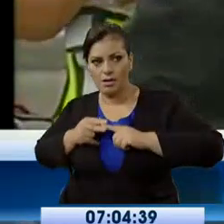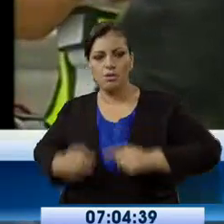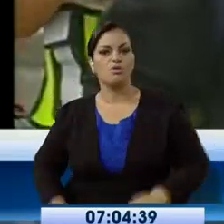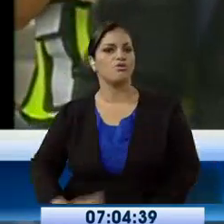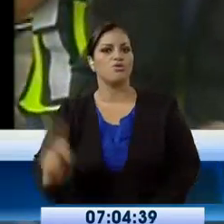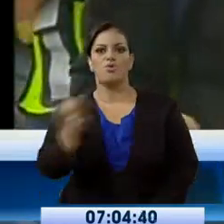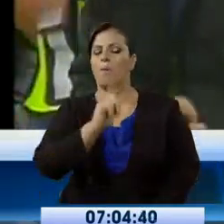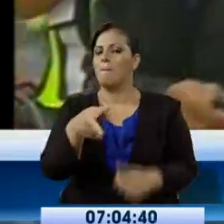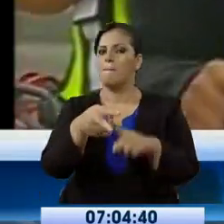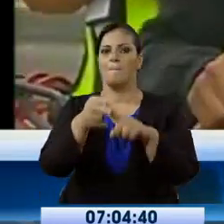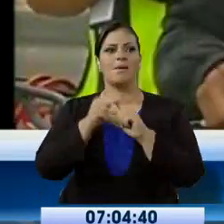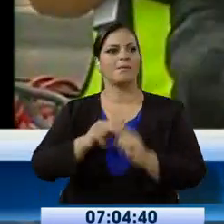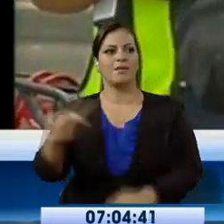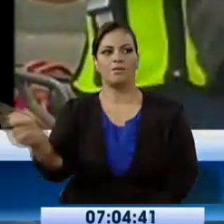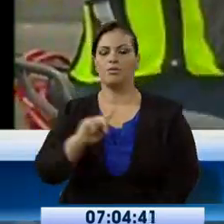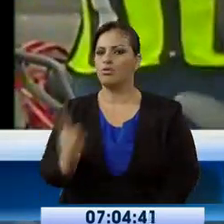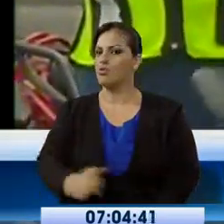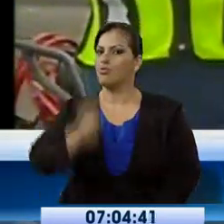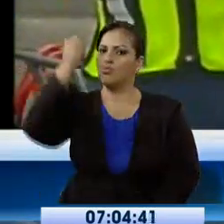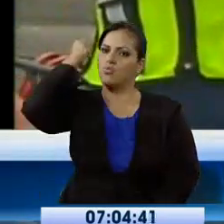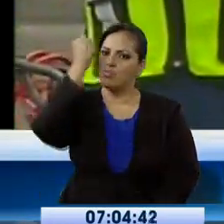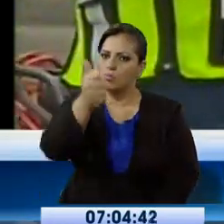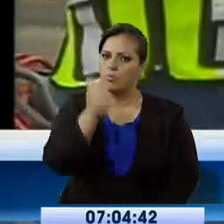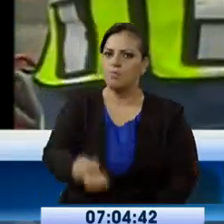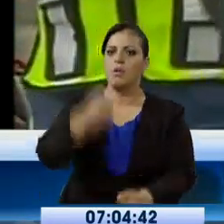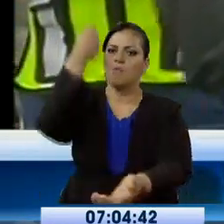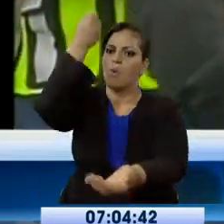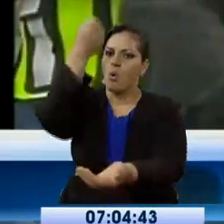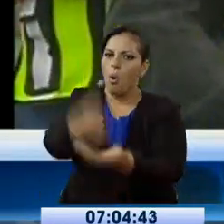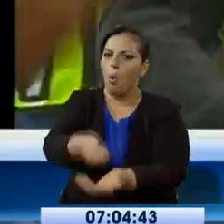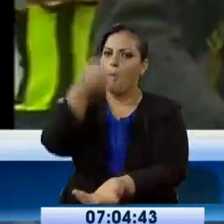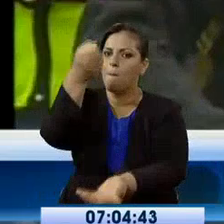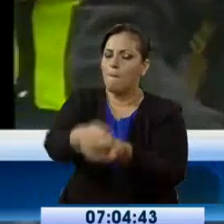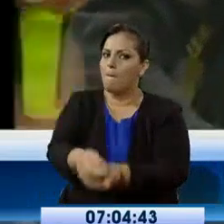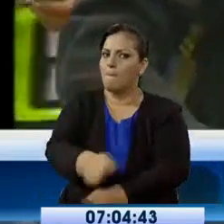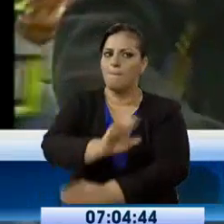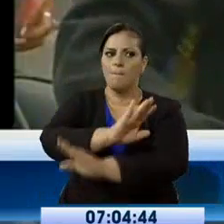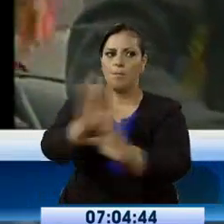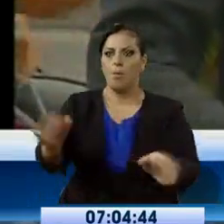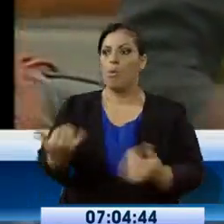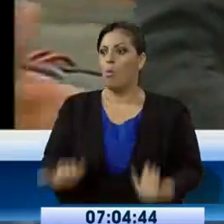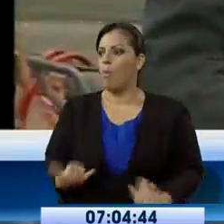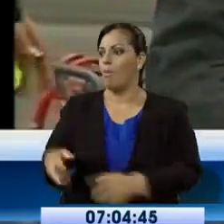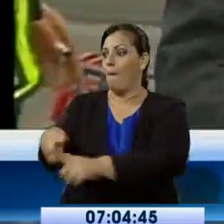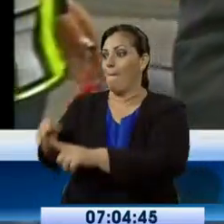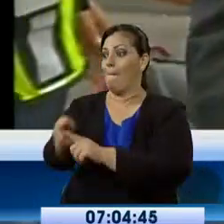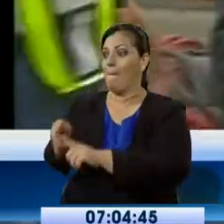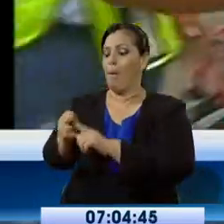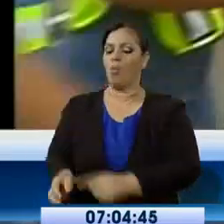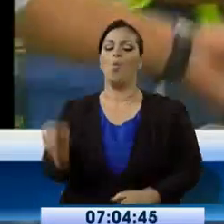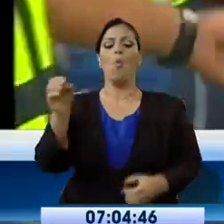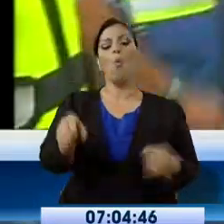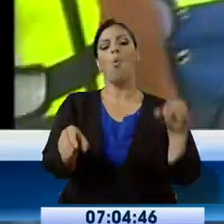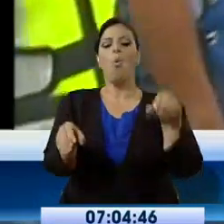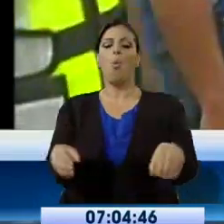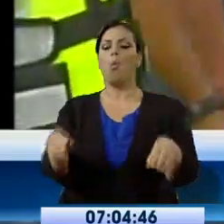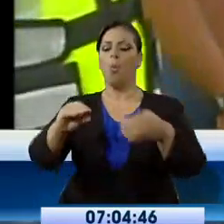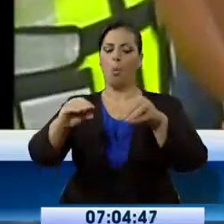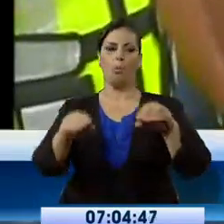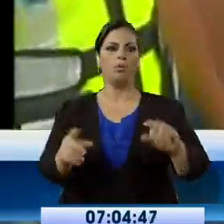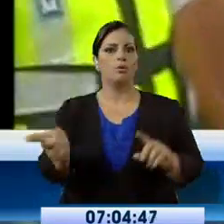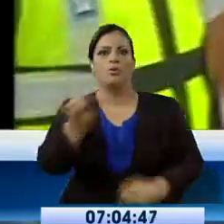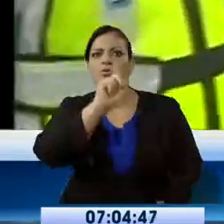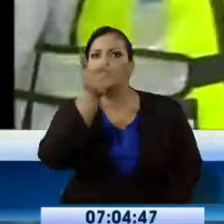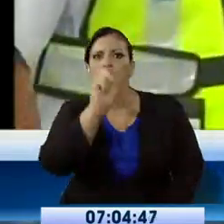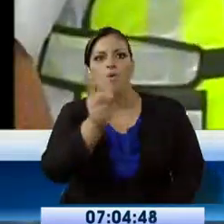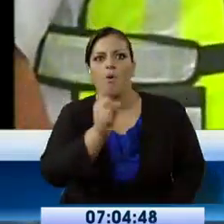su motocicleta. Aquello no se puede hacer, no se puede. No se puede. La viveza criolla, dicen. Bien, amigo. En tal caso, dígale que